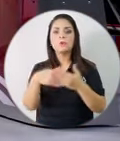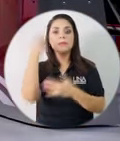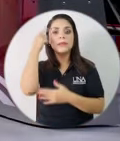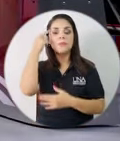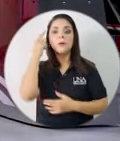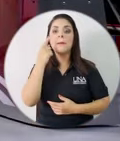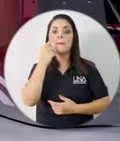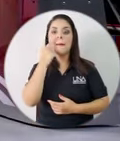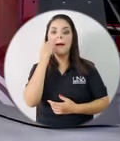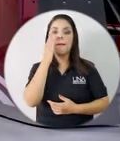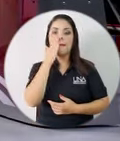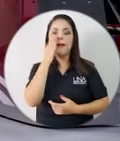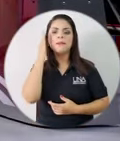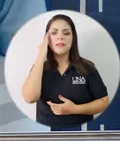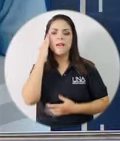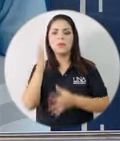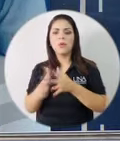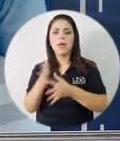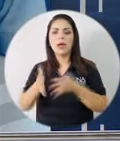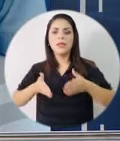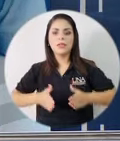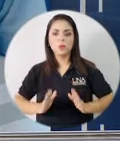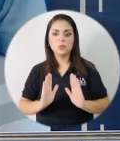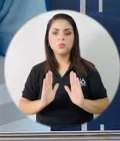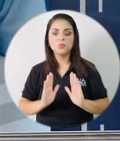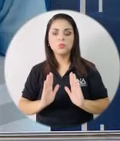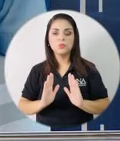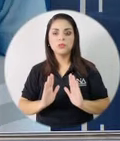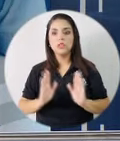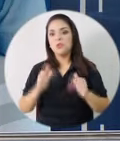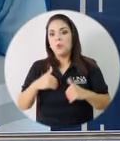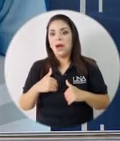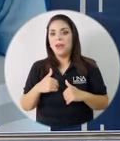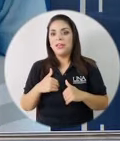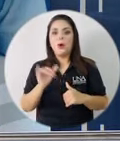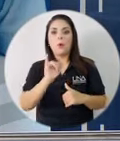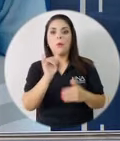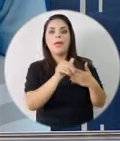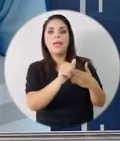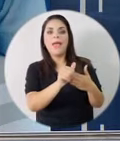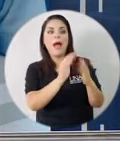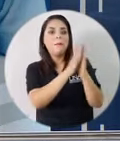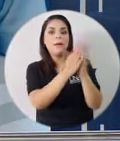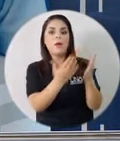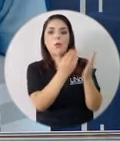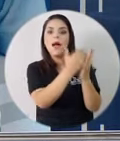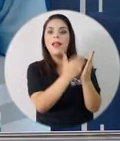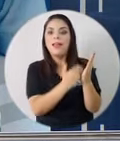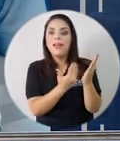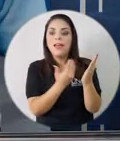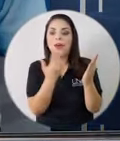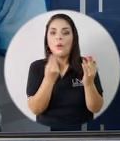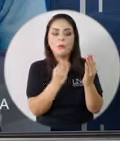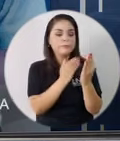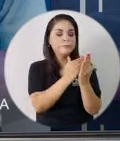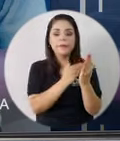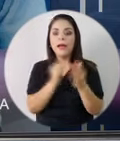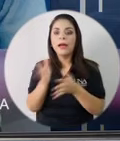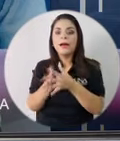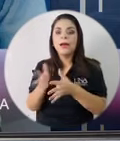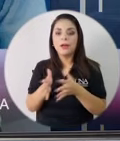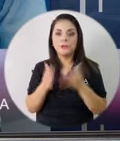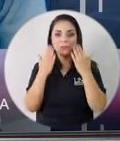mamás sabemos cómo criar a los hijos y las hijas. Y no vienen con un manual. No, no hay manuales, no